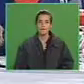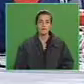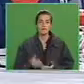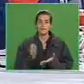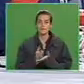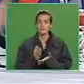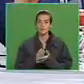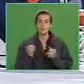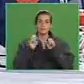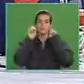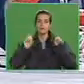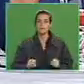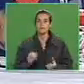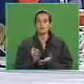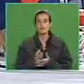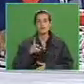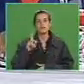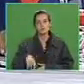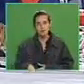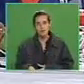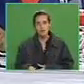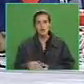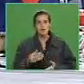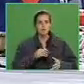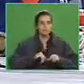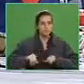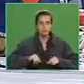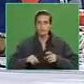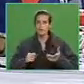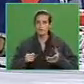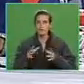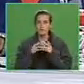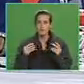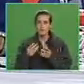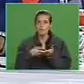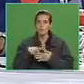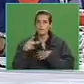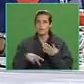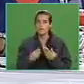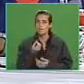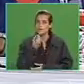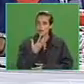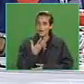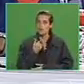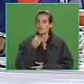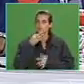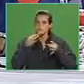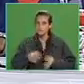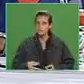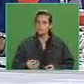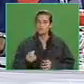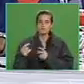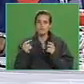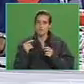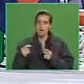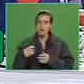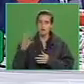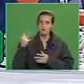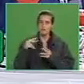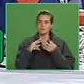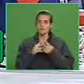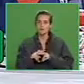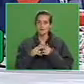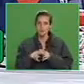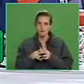las escuelas, un sistema de escuelas también que se mueva con programas muy bien definidos, como lo estaban discutiendo a través de un